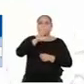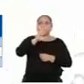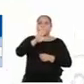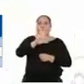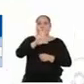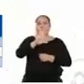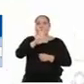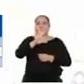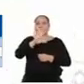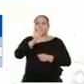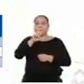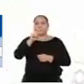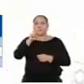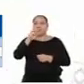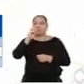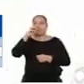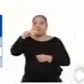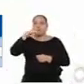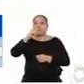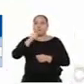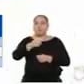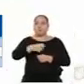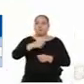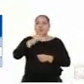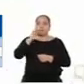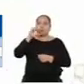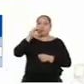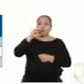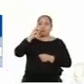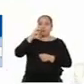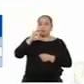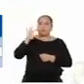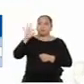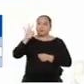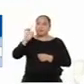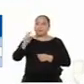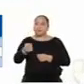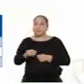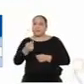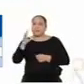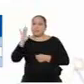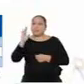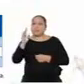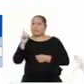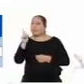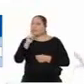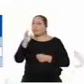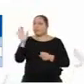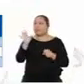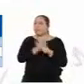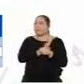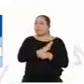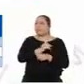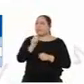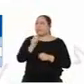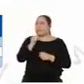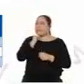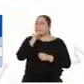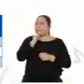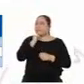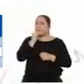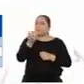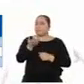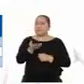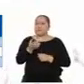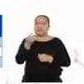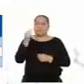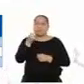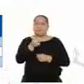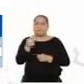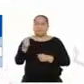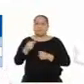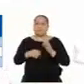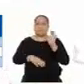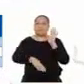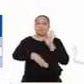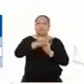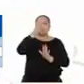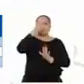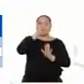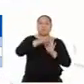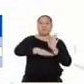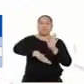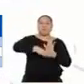gramos de carbohidratos Y 9,7 gramos de proteínas Tampoco cumple con la condición En este caso, hemos